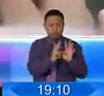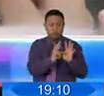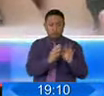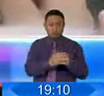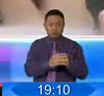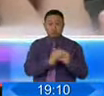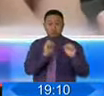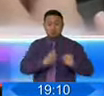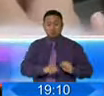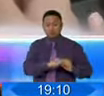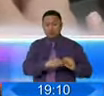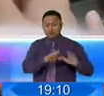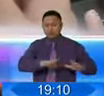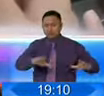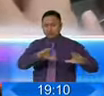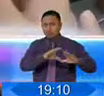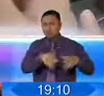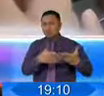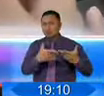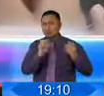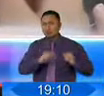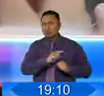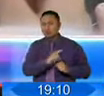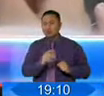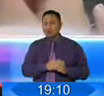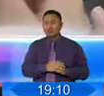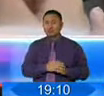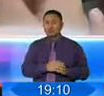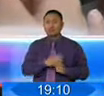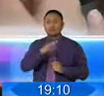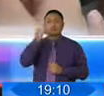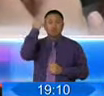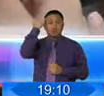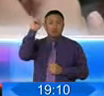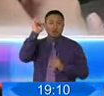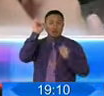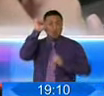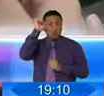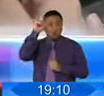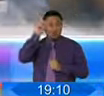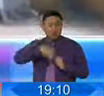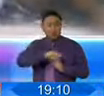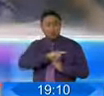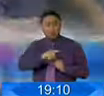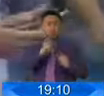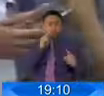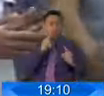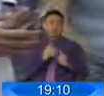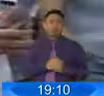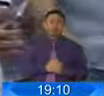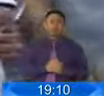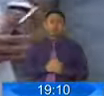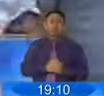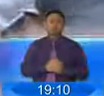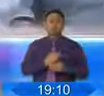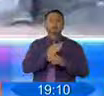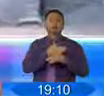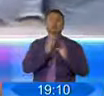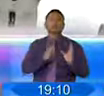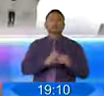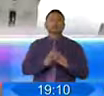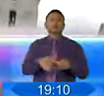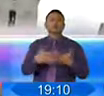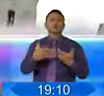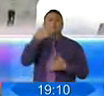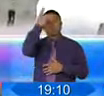para poder tener un espacio donde podamos expresar nuestras ideas, donde podamos disentir. La posición de las funcionarias, dice, se